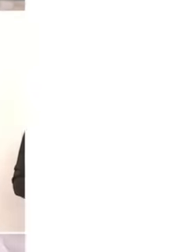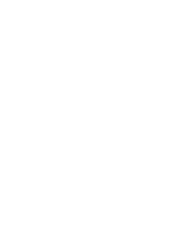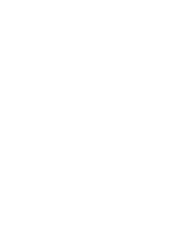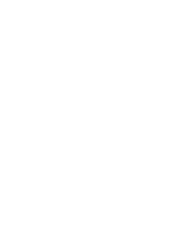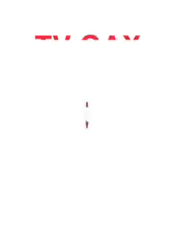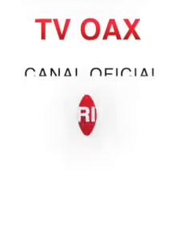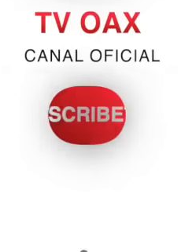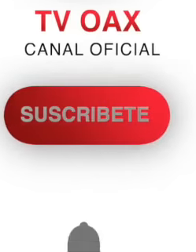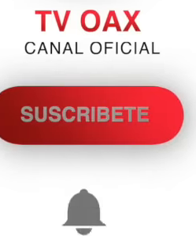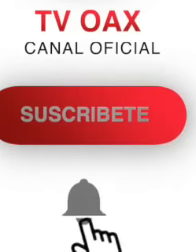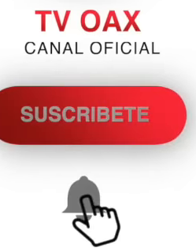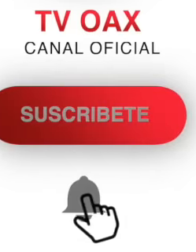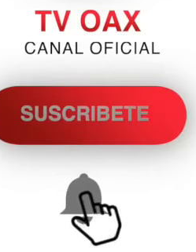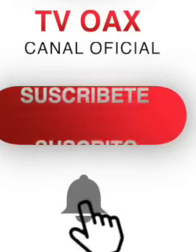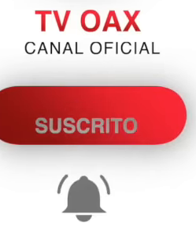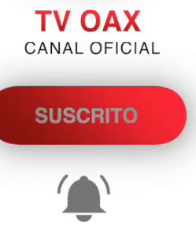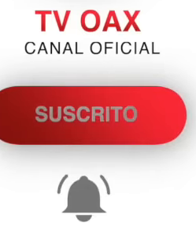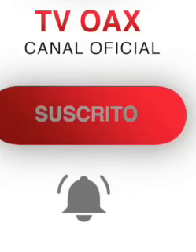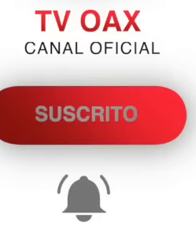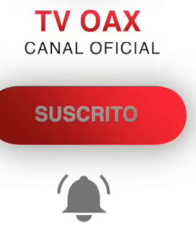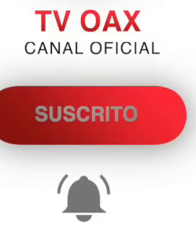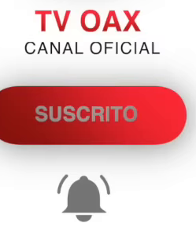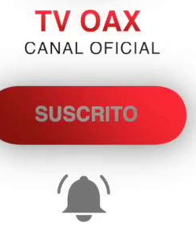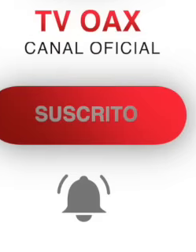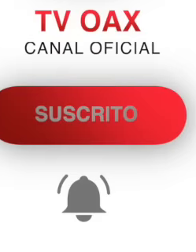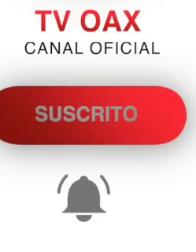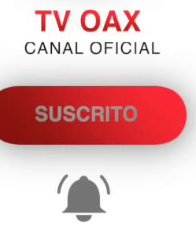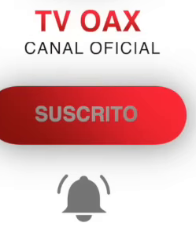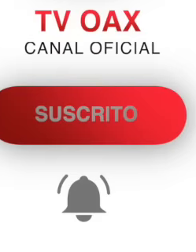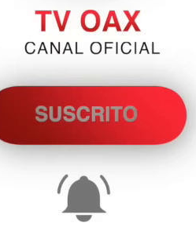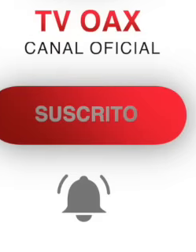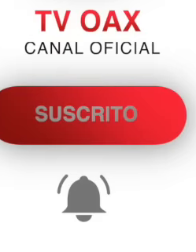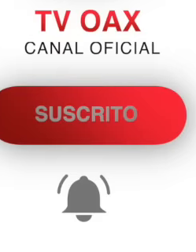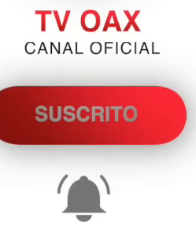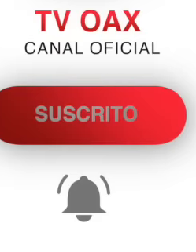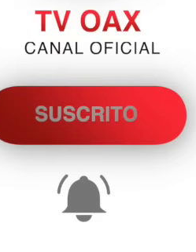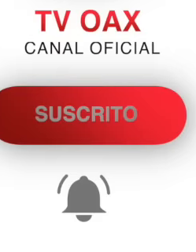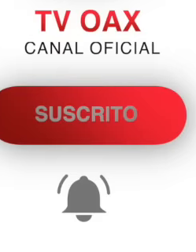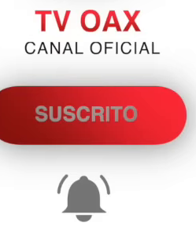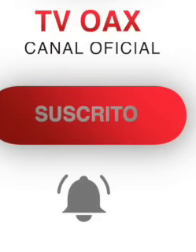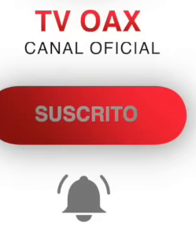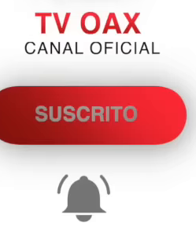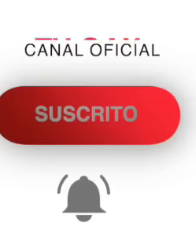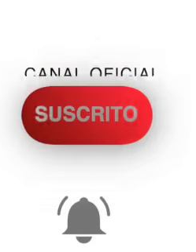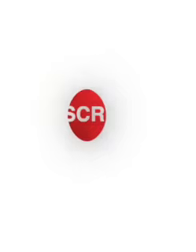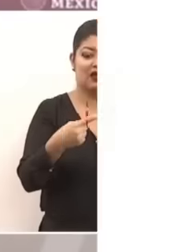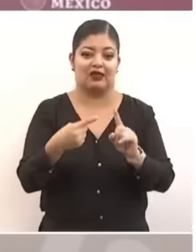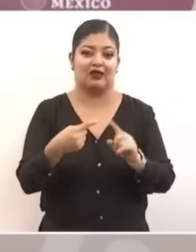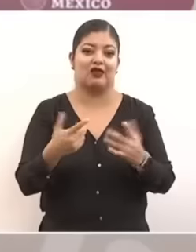Me pusieron un motor nuevo hace como 2 meses y medio que se triunfó.